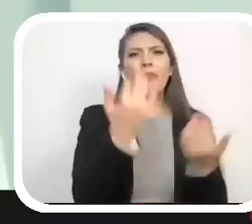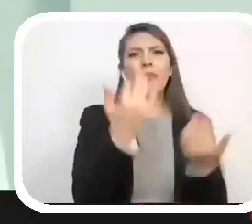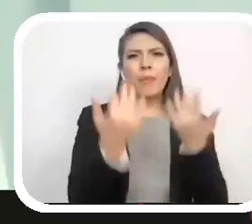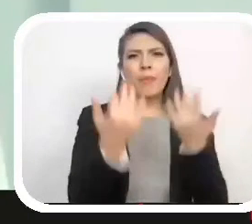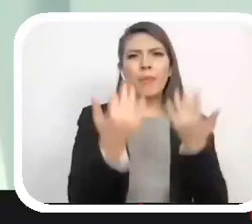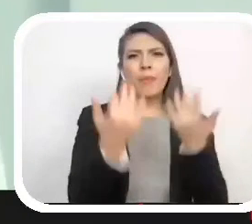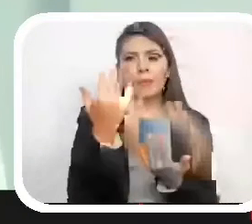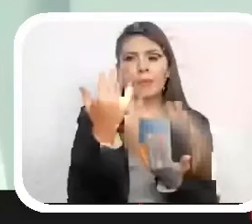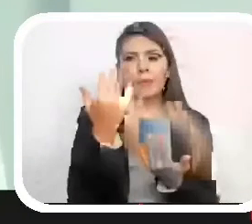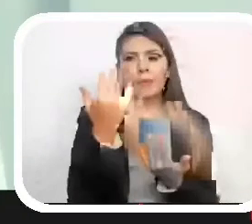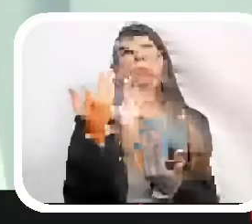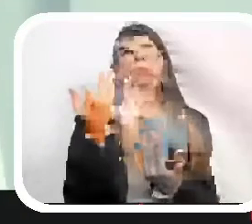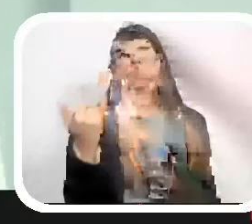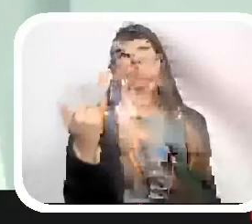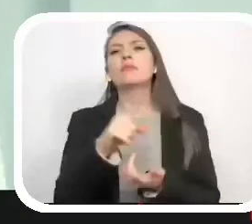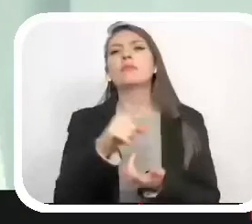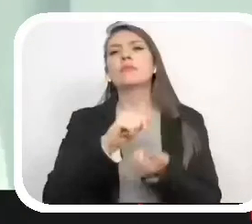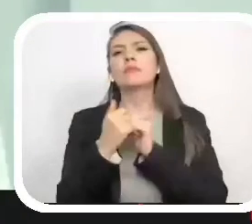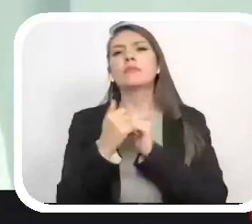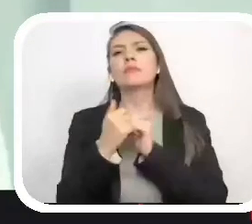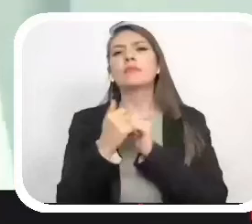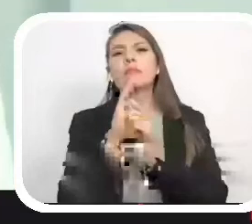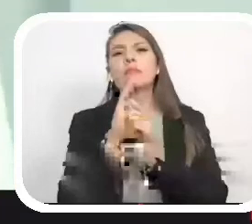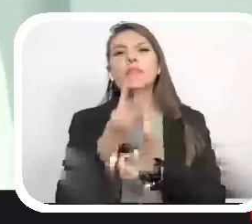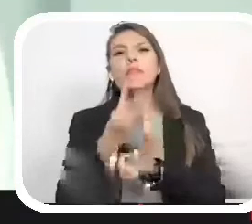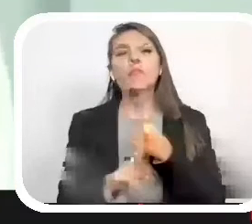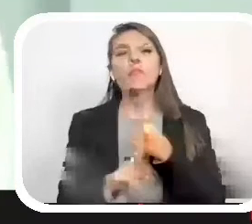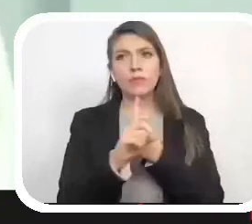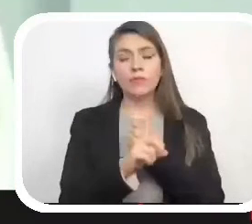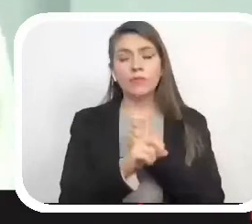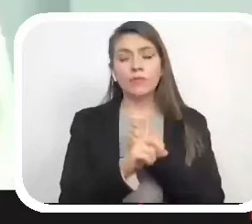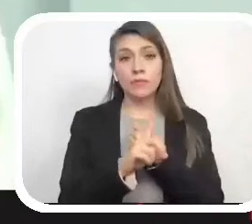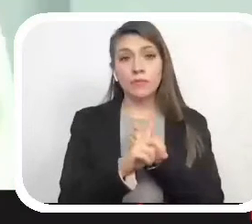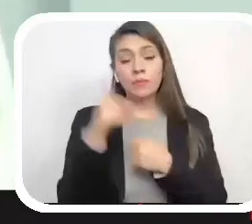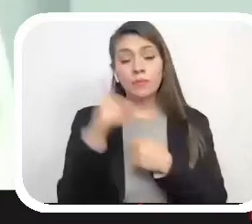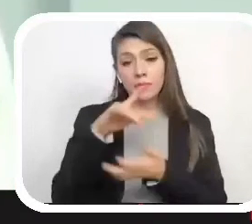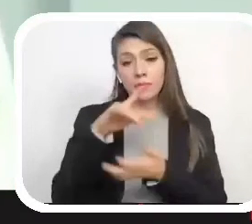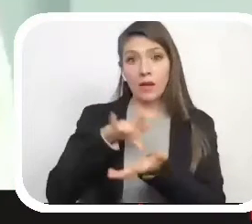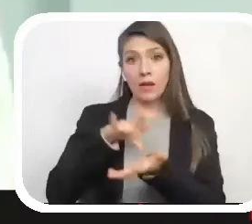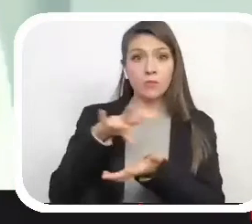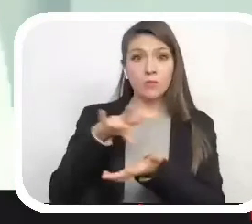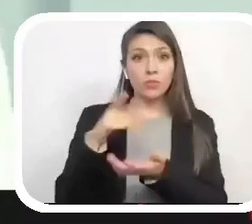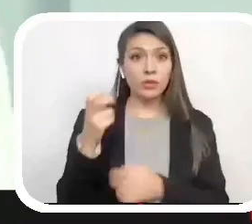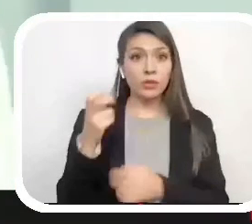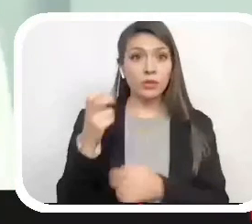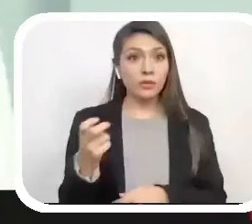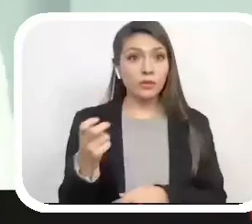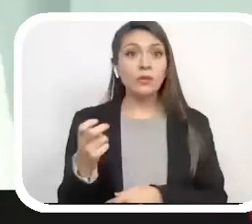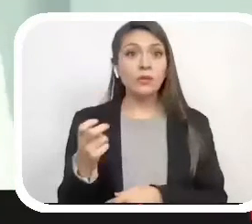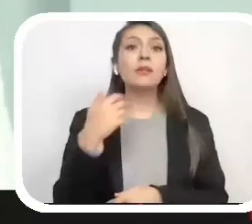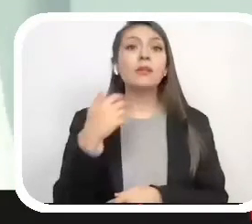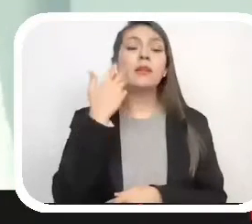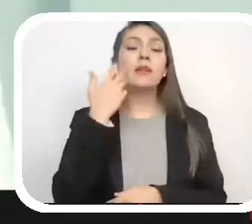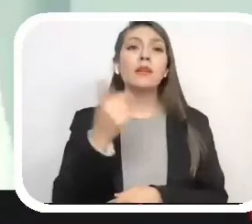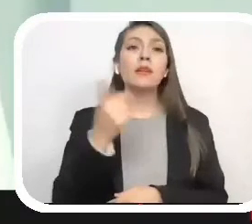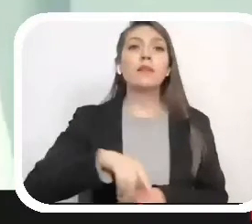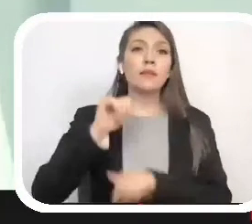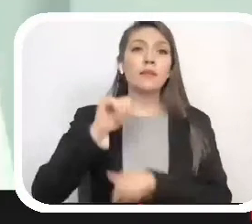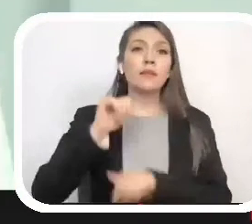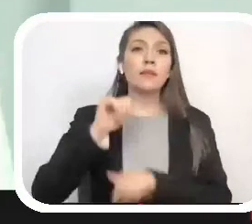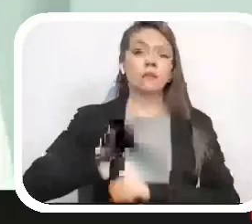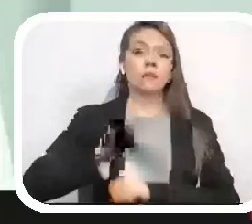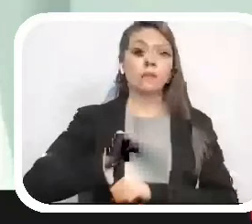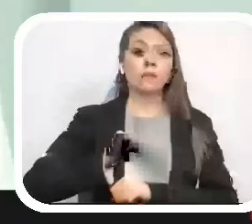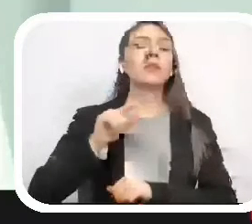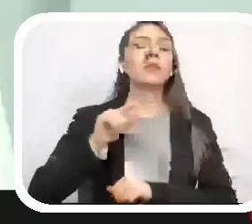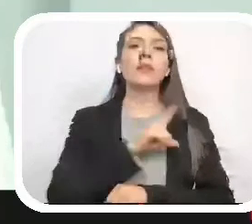efectos. Por ello, y con la finalidad de contribuir a dicho fin, proponemos que las autoridades municipales